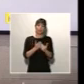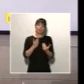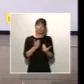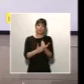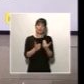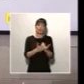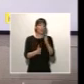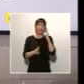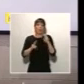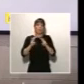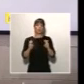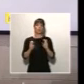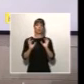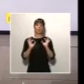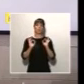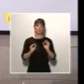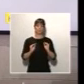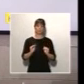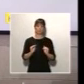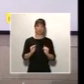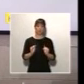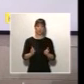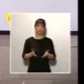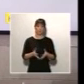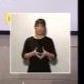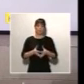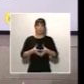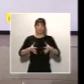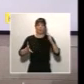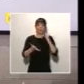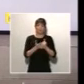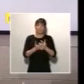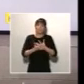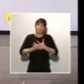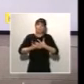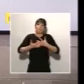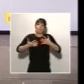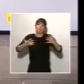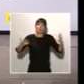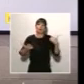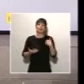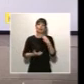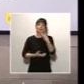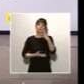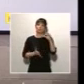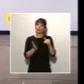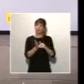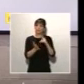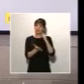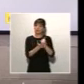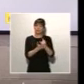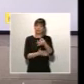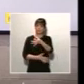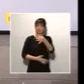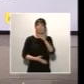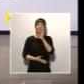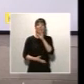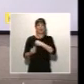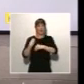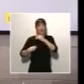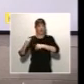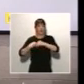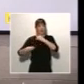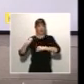ahora se están haciendo muchísimas más. La cifra es correcta, dicho como aclaración a los medios de comunicación que han preguntado insistentemente acerca